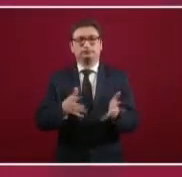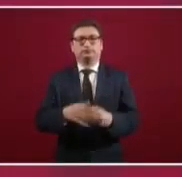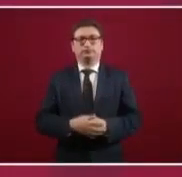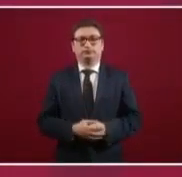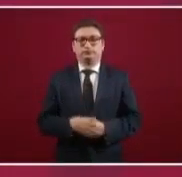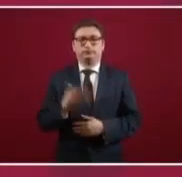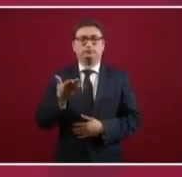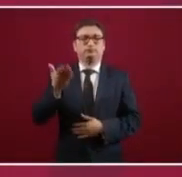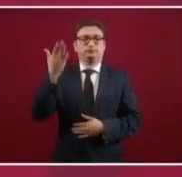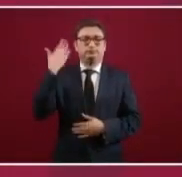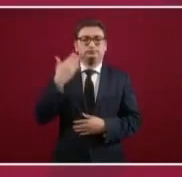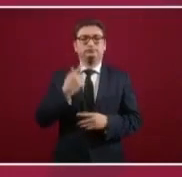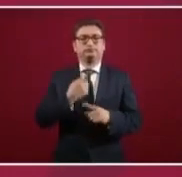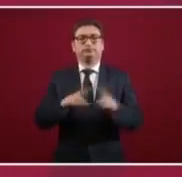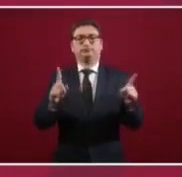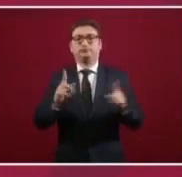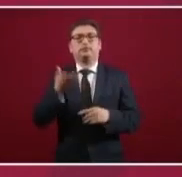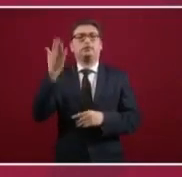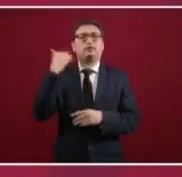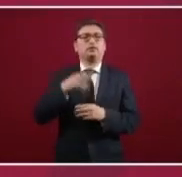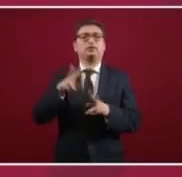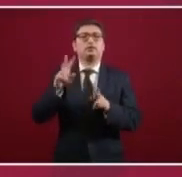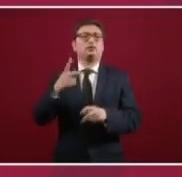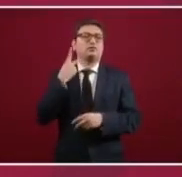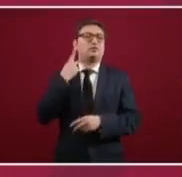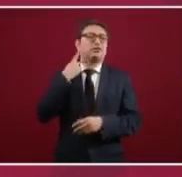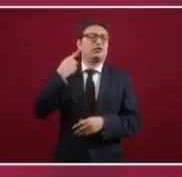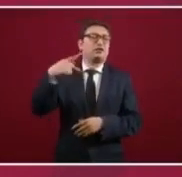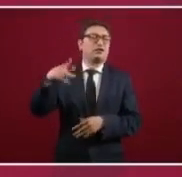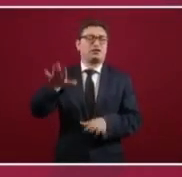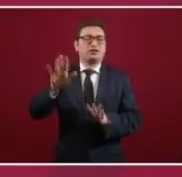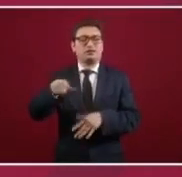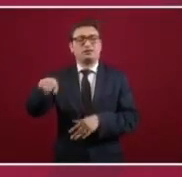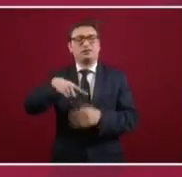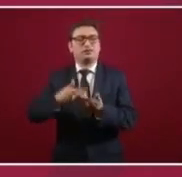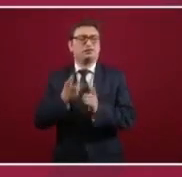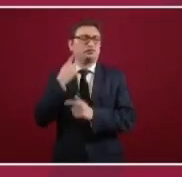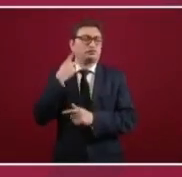antes se llegaba a decir la política ese asunto de los políticos